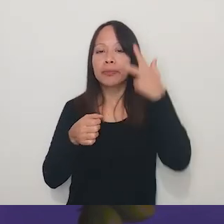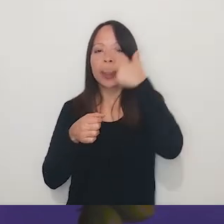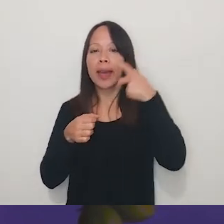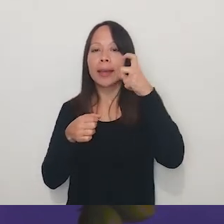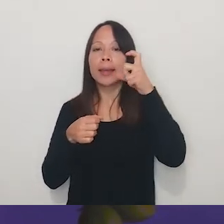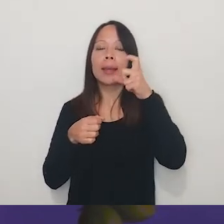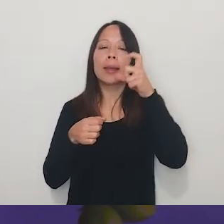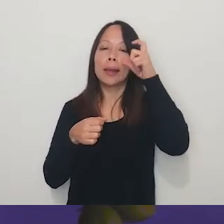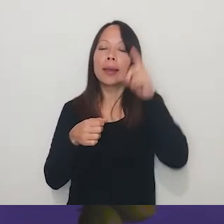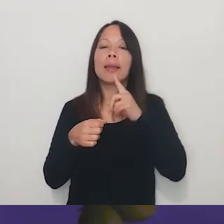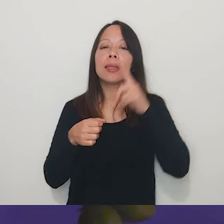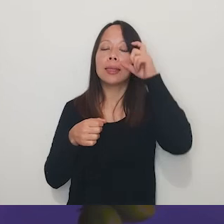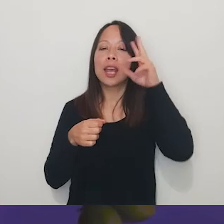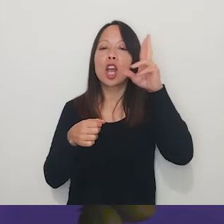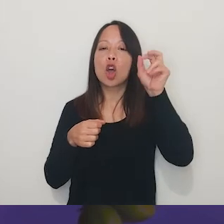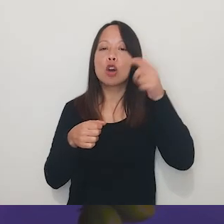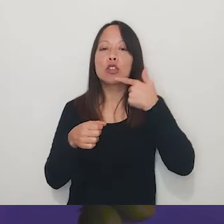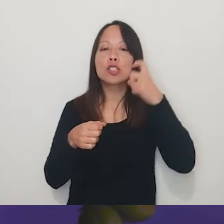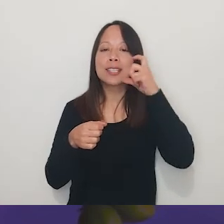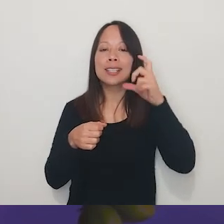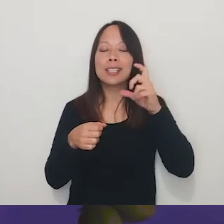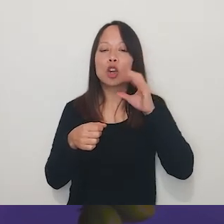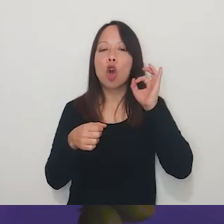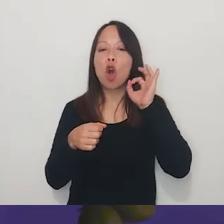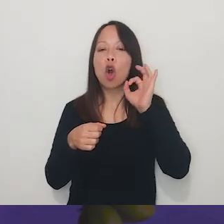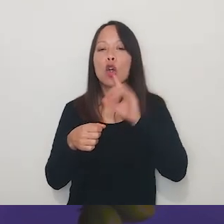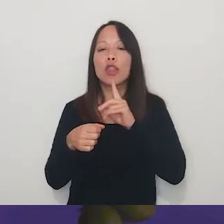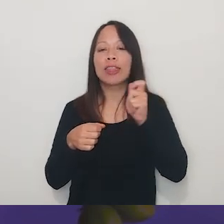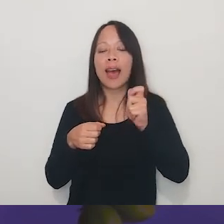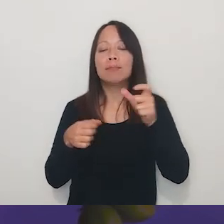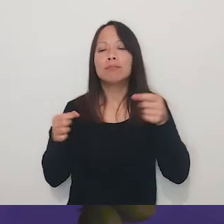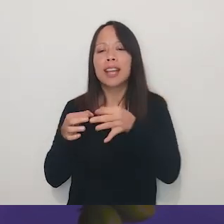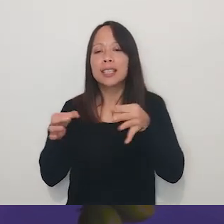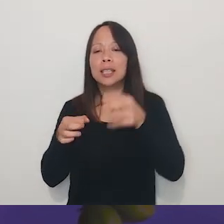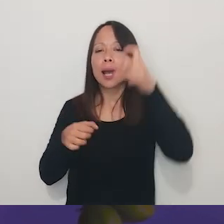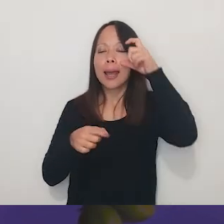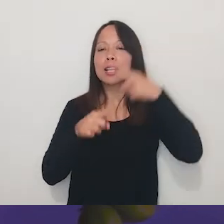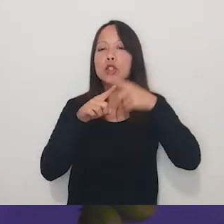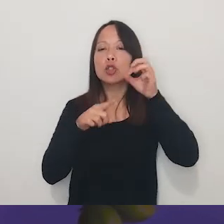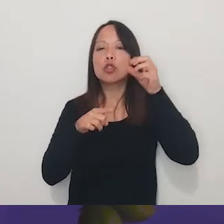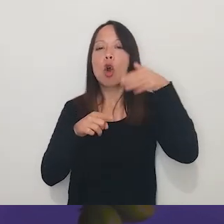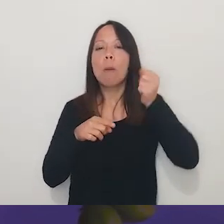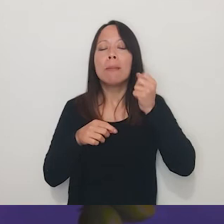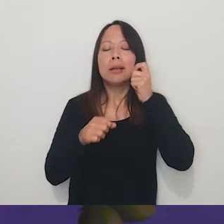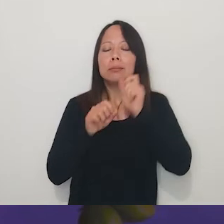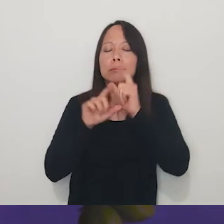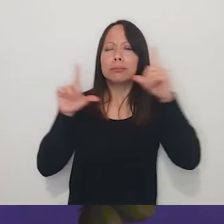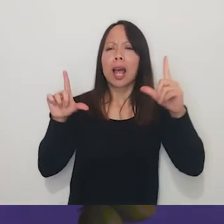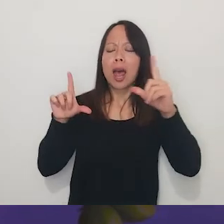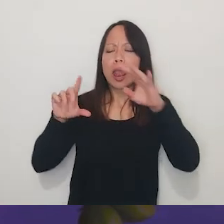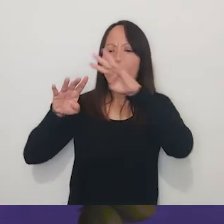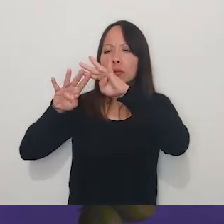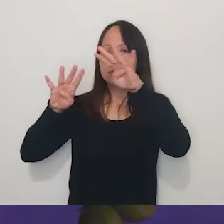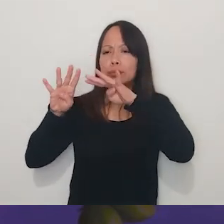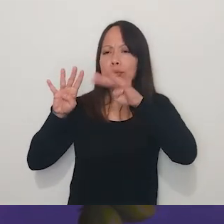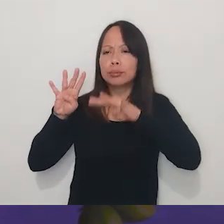el heterocigota con algo en otro lado, un sinergismo heterocigota puede dar clínica. O sea, con un exoma uno tiene una idea del sistema